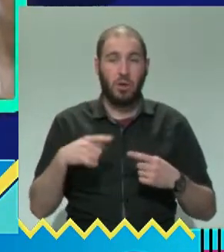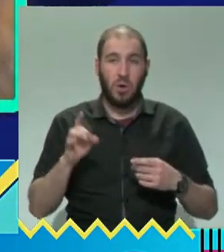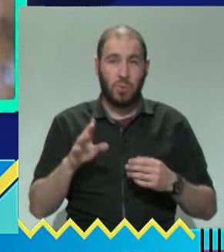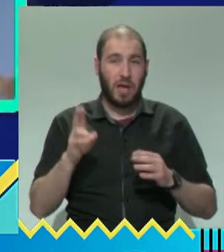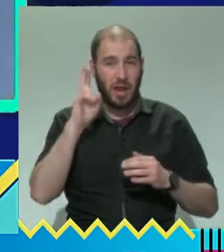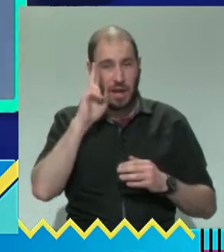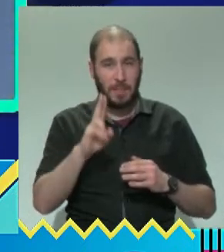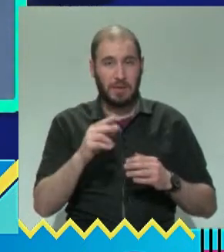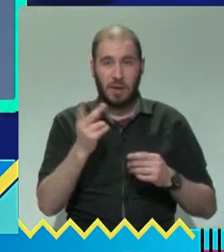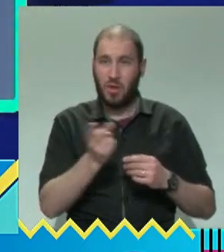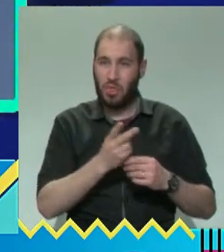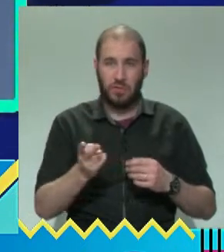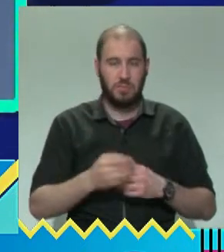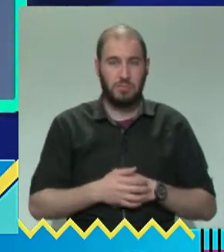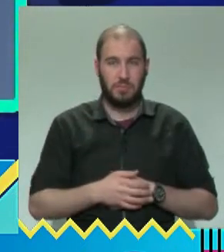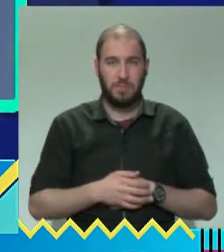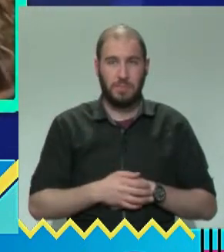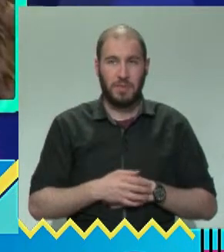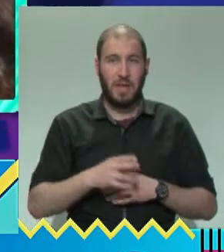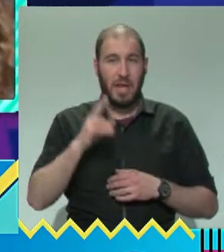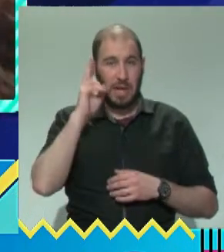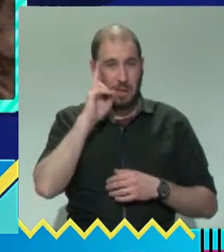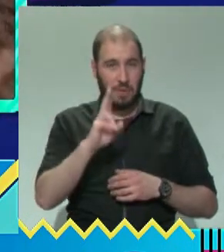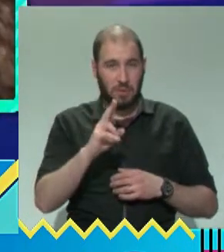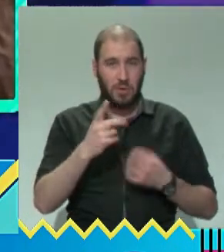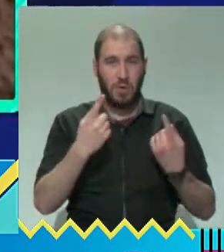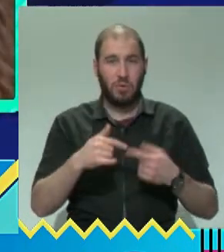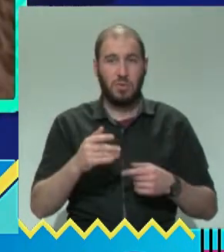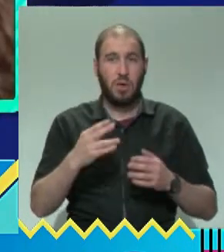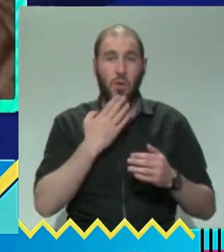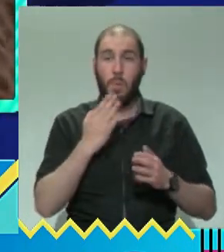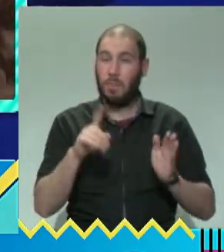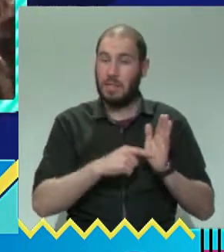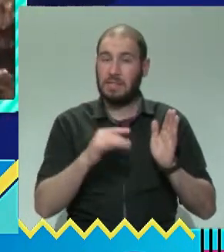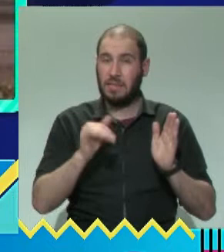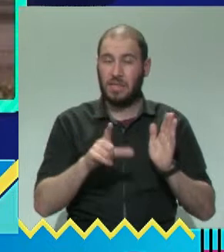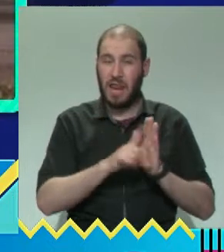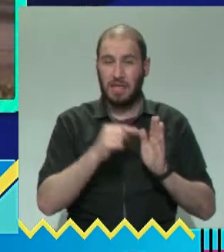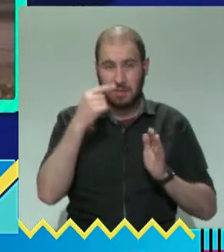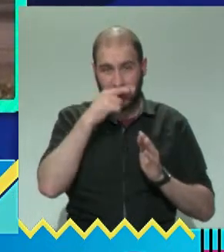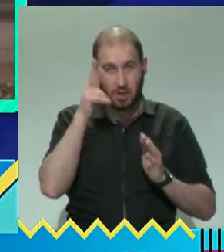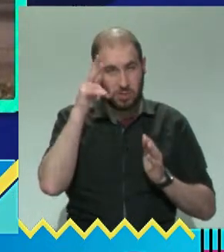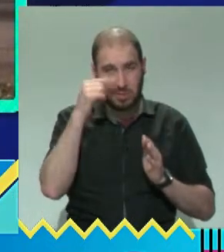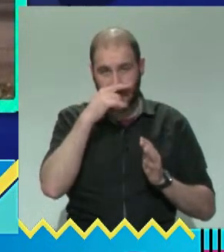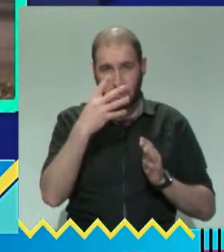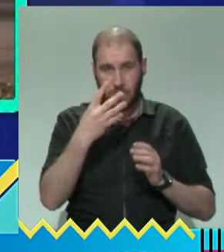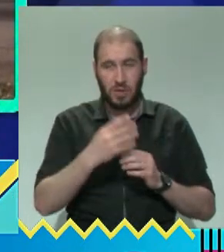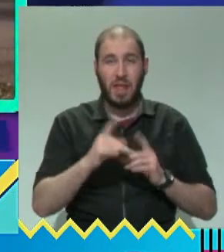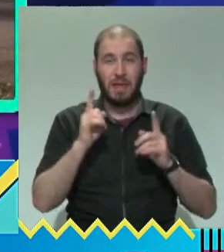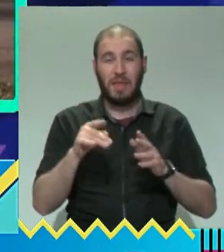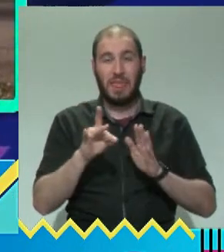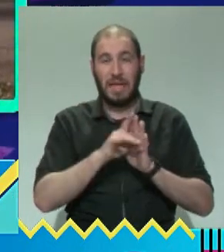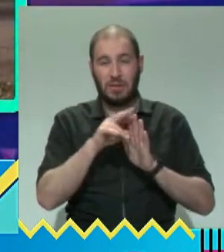es respetar ambas cosas. Respetando y haciendo cumplir la ley 78-74 y el